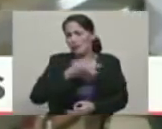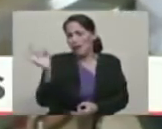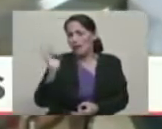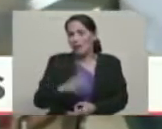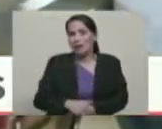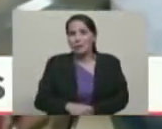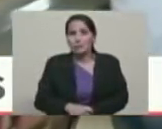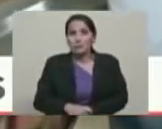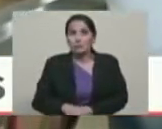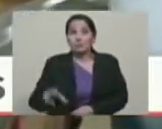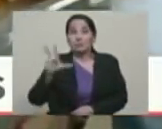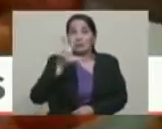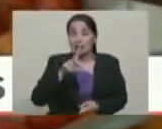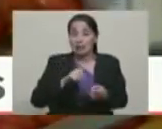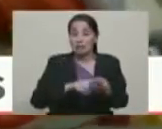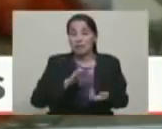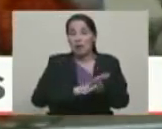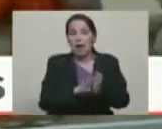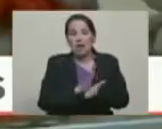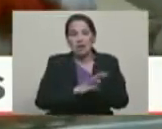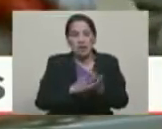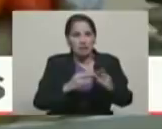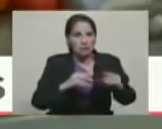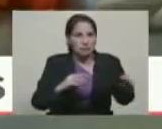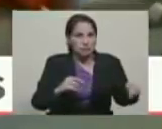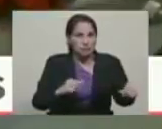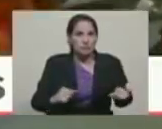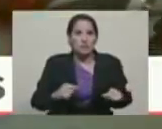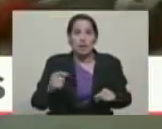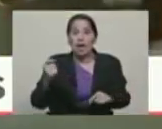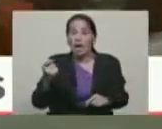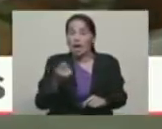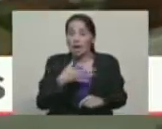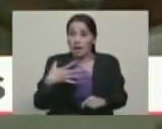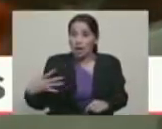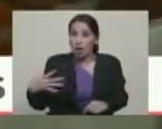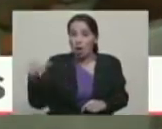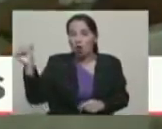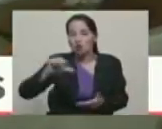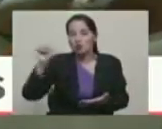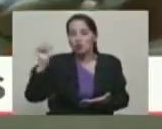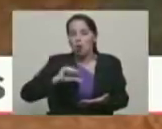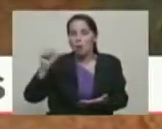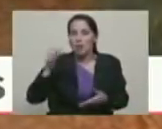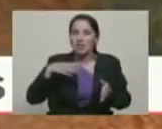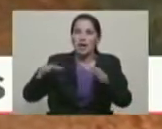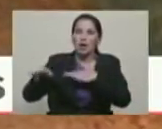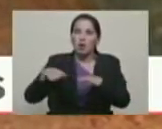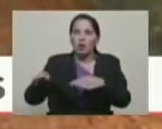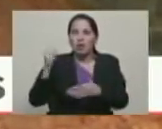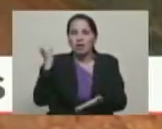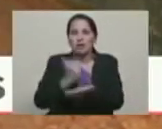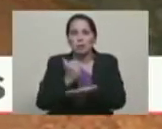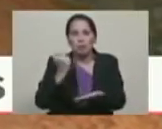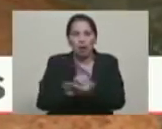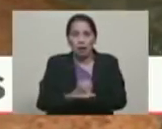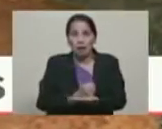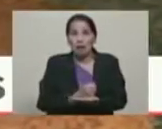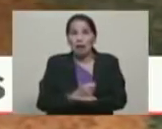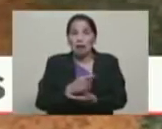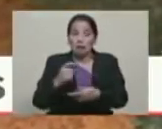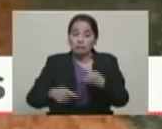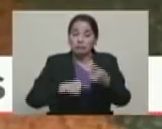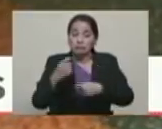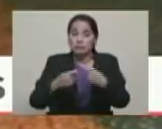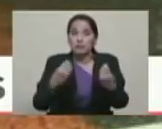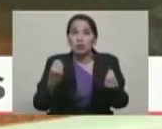tres productos, harina de maíz precocido a la cojedeña, arroz y salsa de tomate de la cojedeña, que va a ser distribuido a través de los